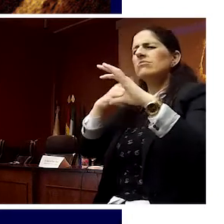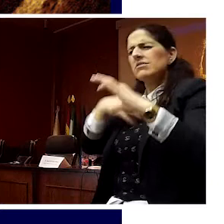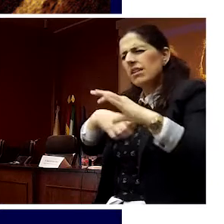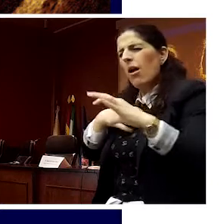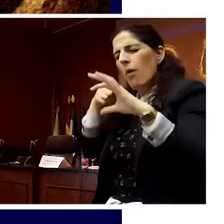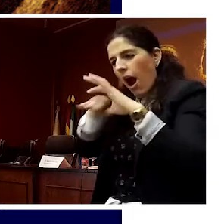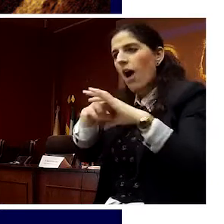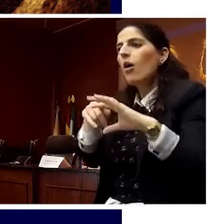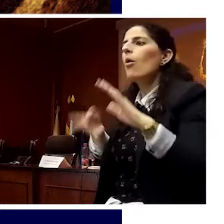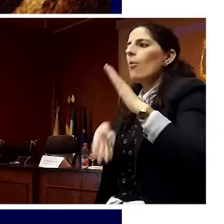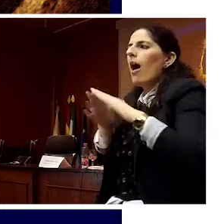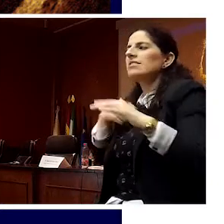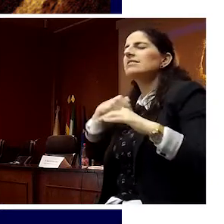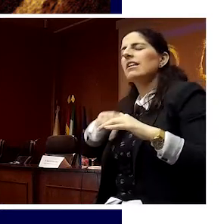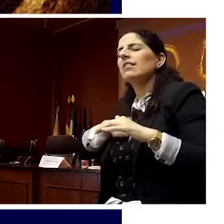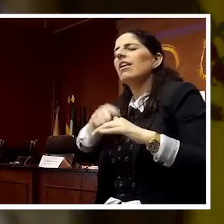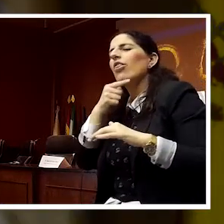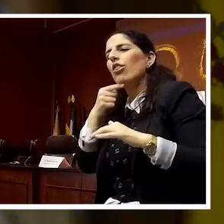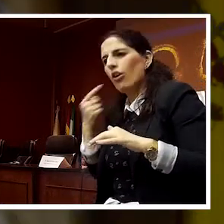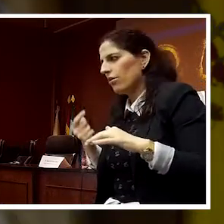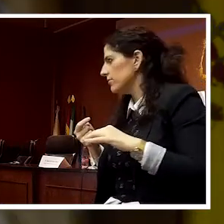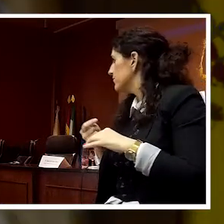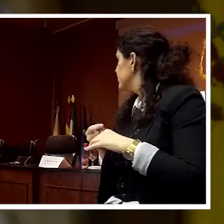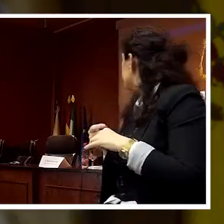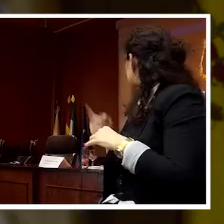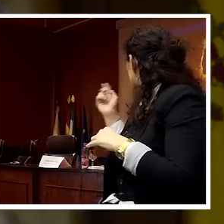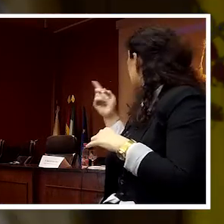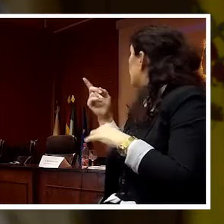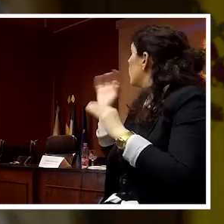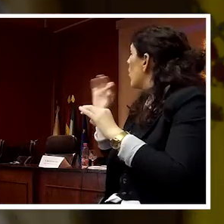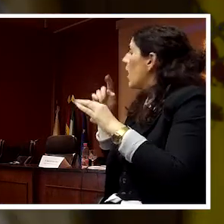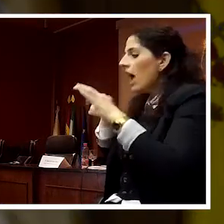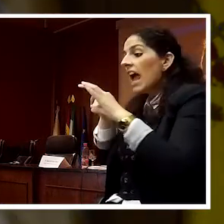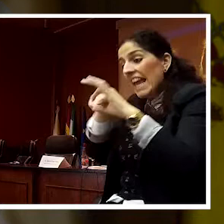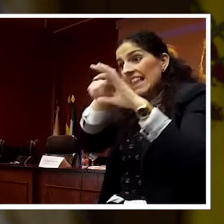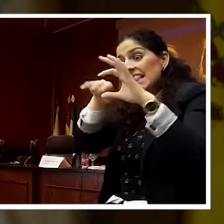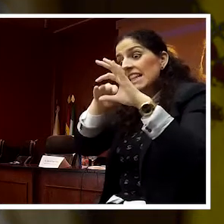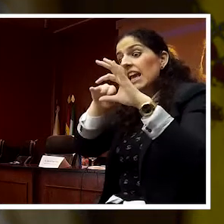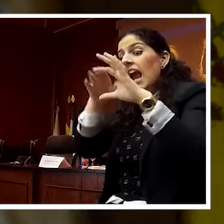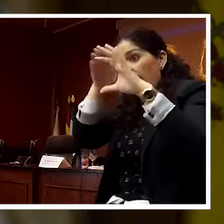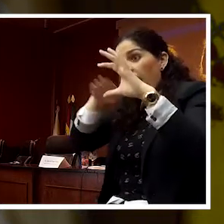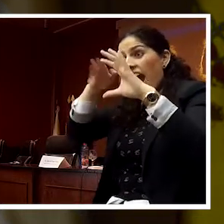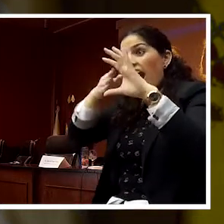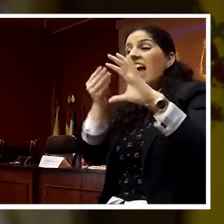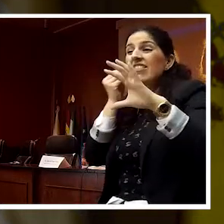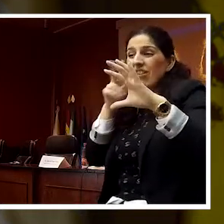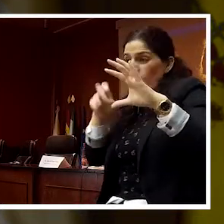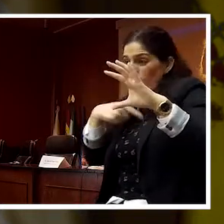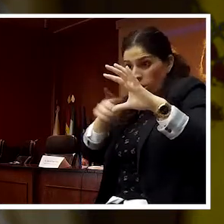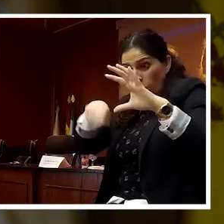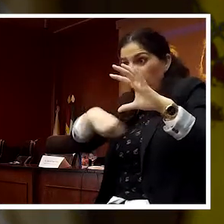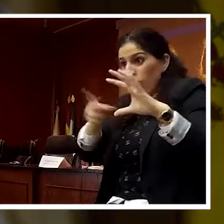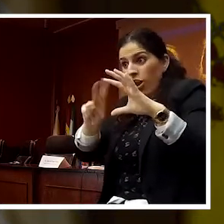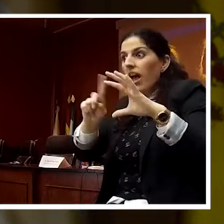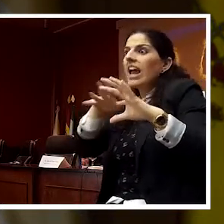lámina que la separa de la luz, de manera que es muy frágil esa capa que la separa, que